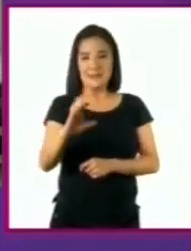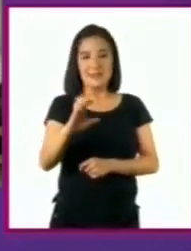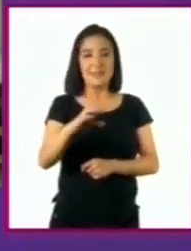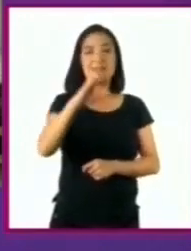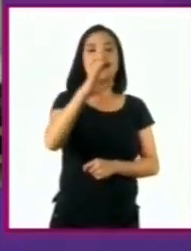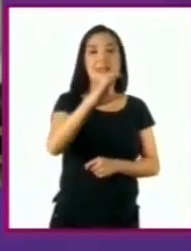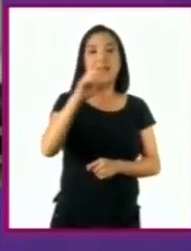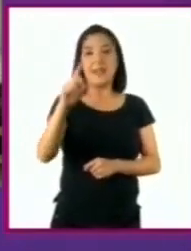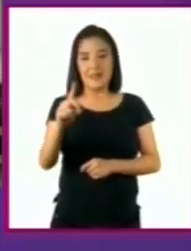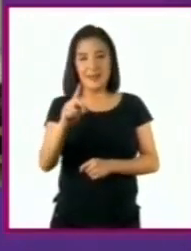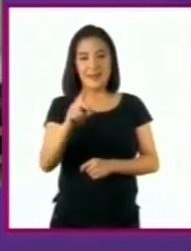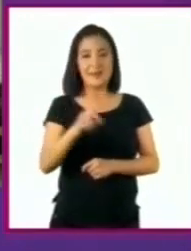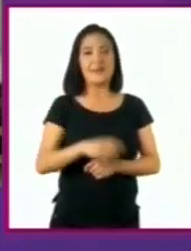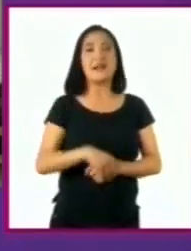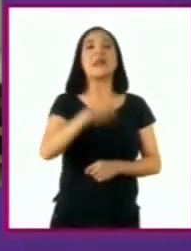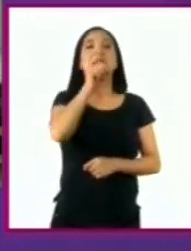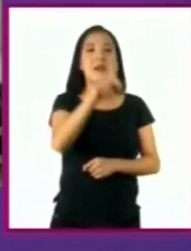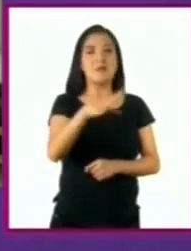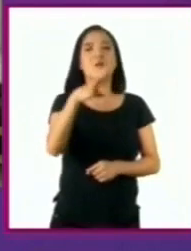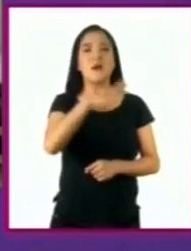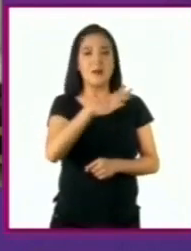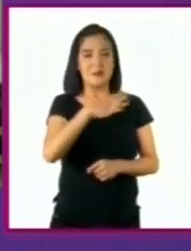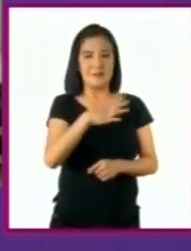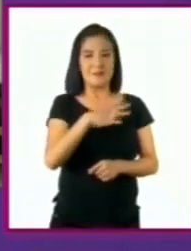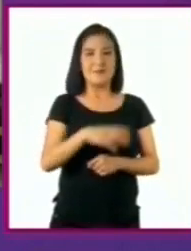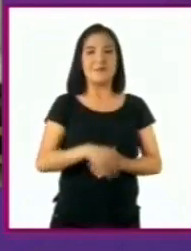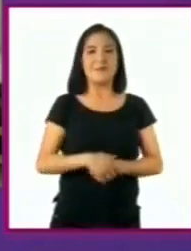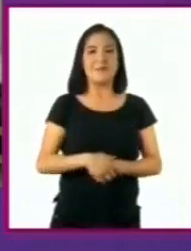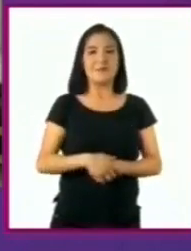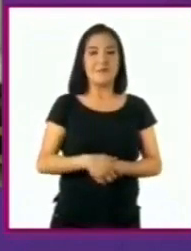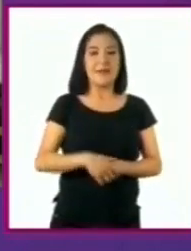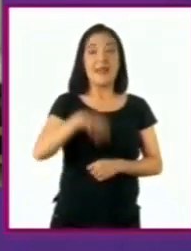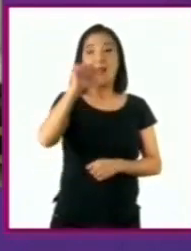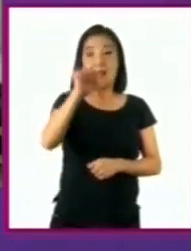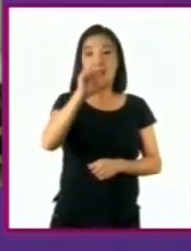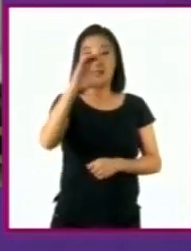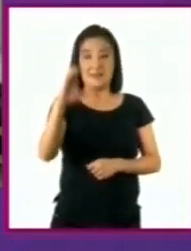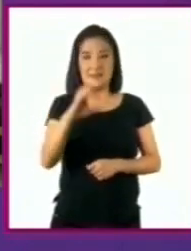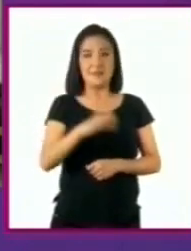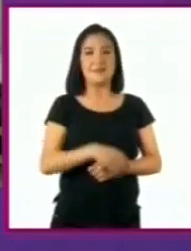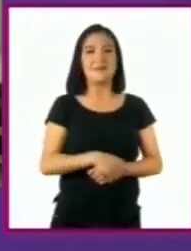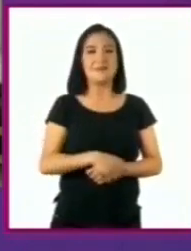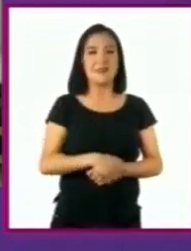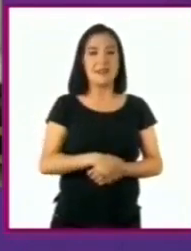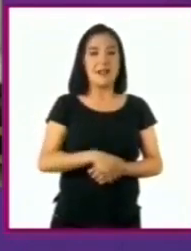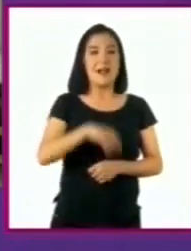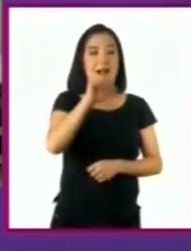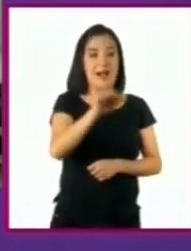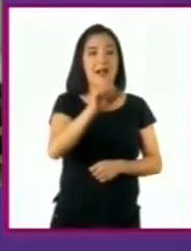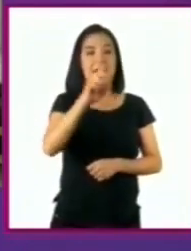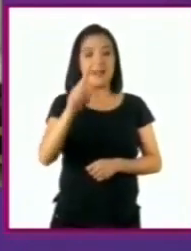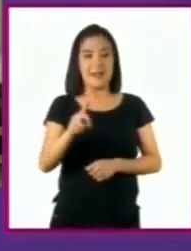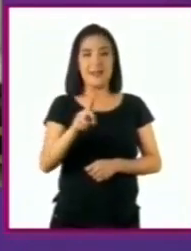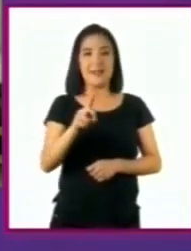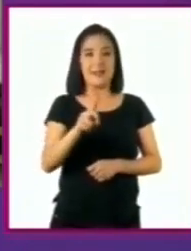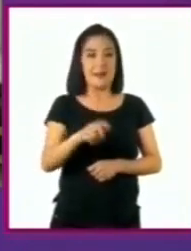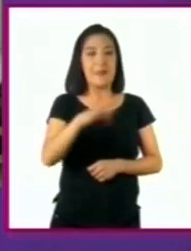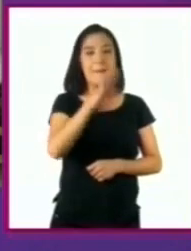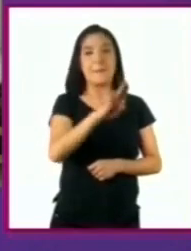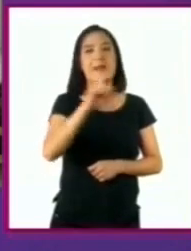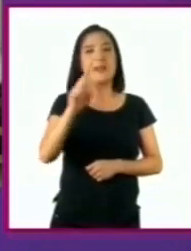CD y también los segmentos AC, AD y BD.